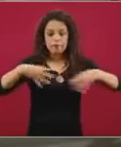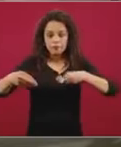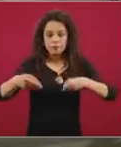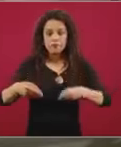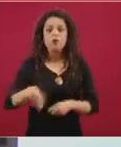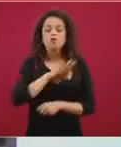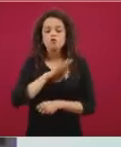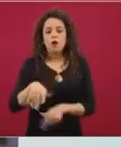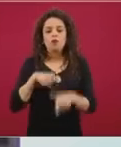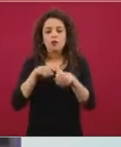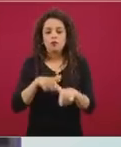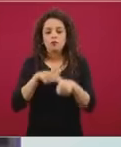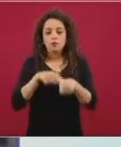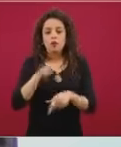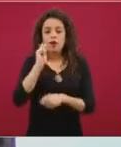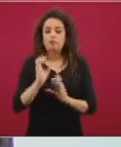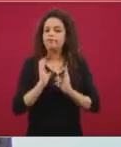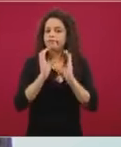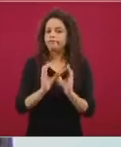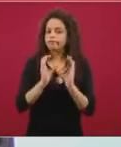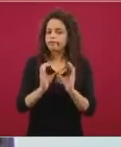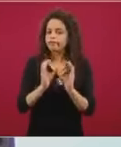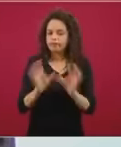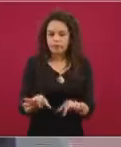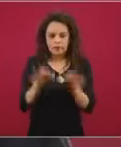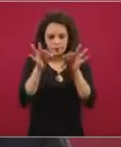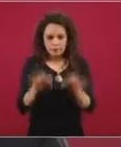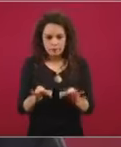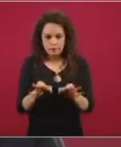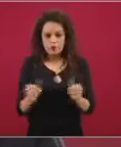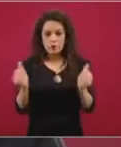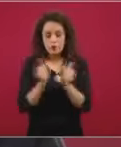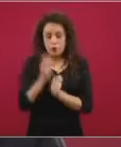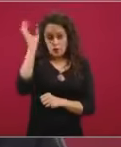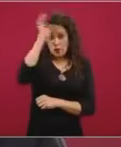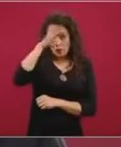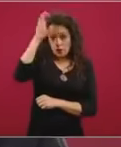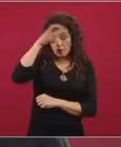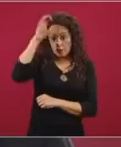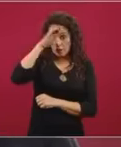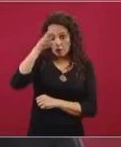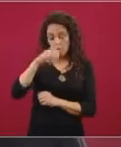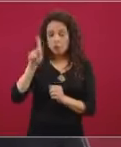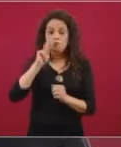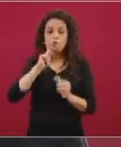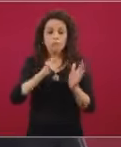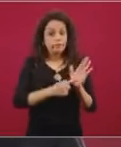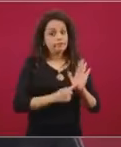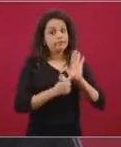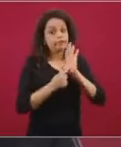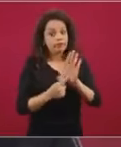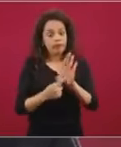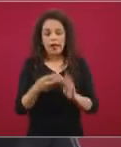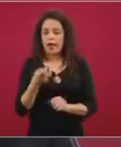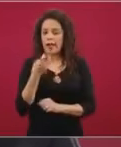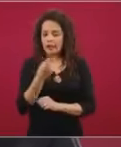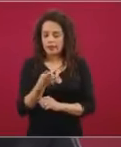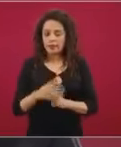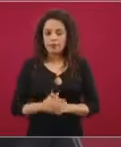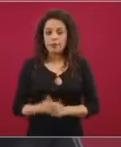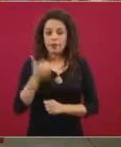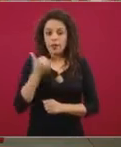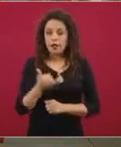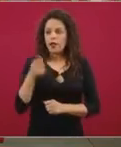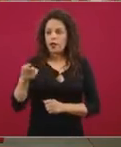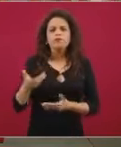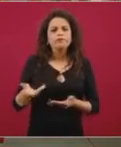continuara con las prácticas más adecuadas, basadas en evidencia científica, y ahí la colaboración del INE